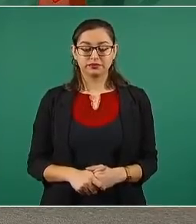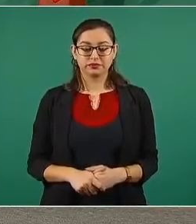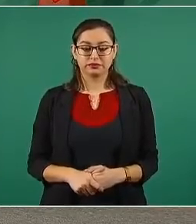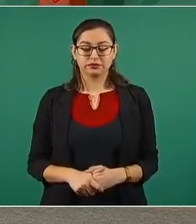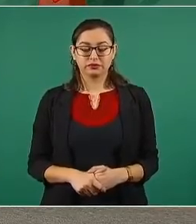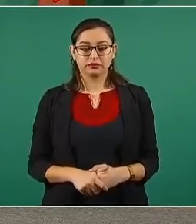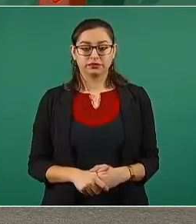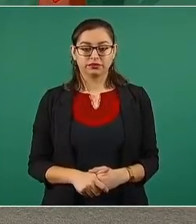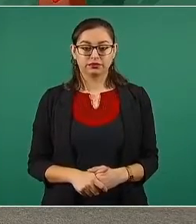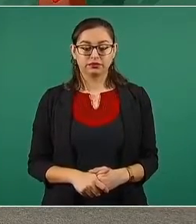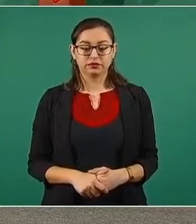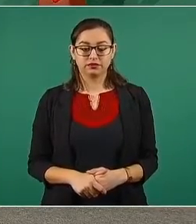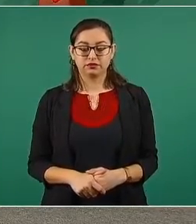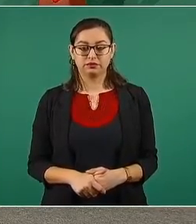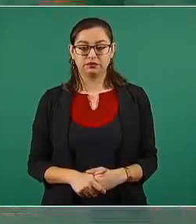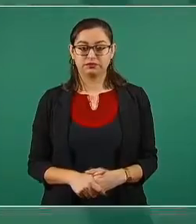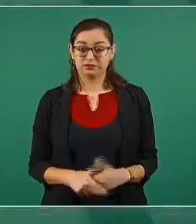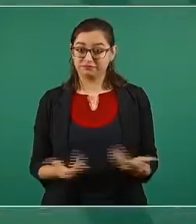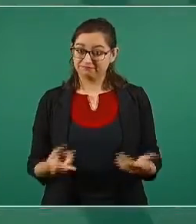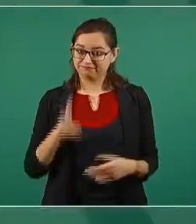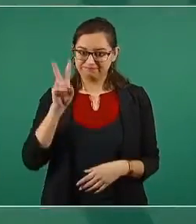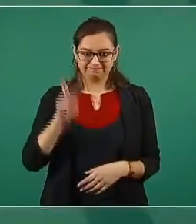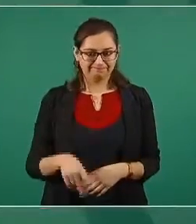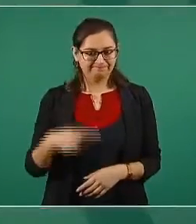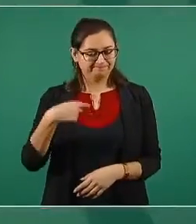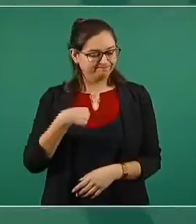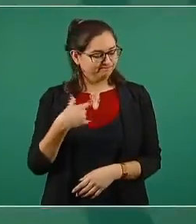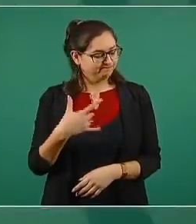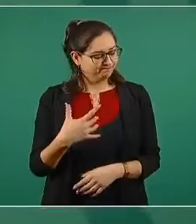apostaron, y esto molesta mucho,